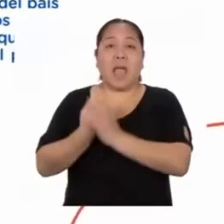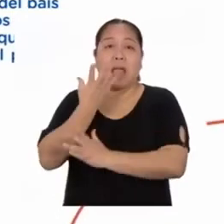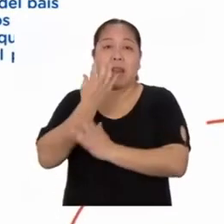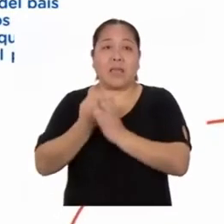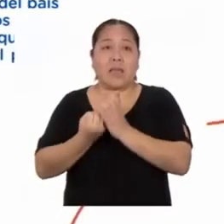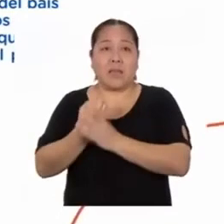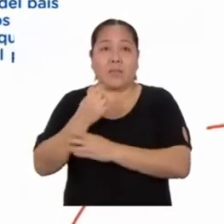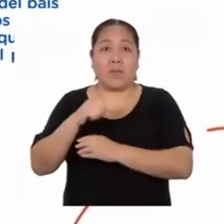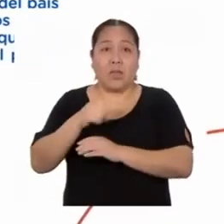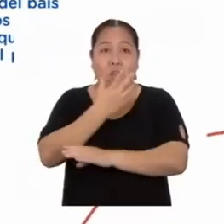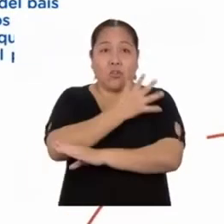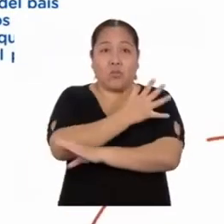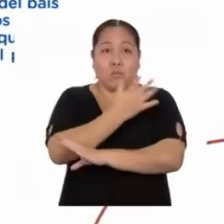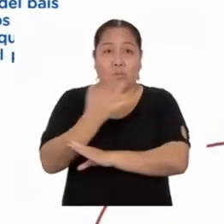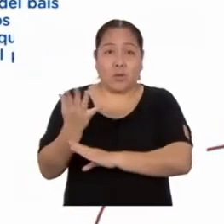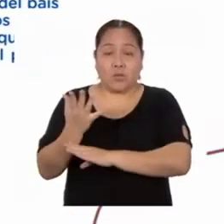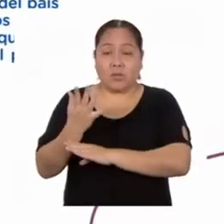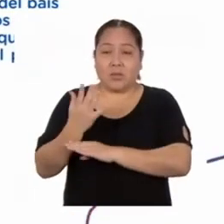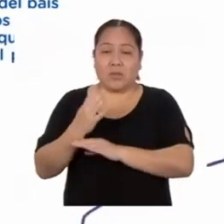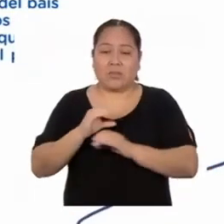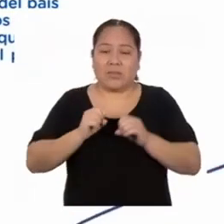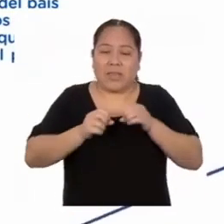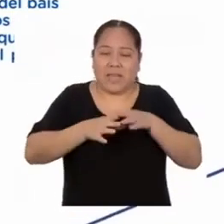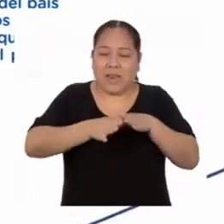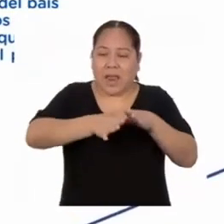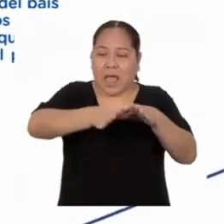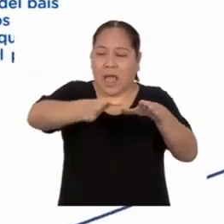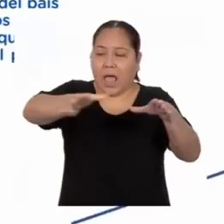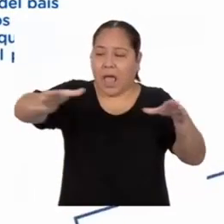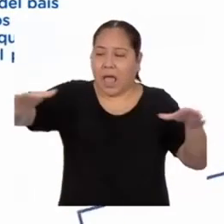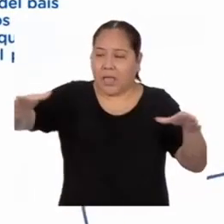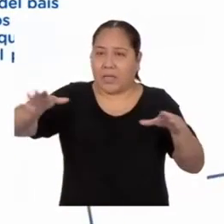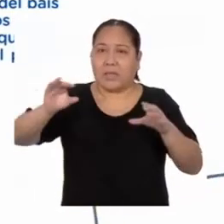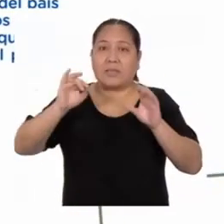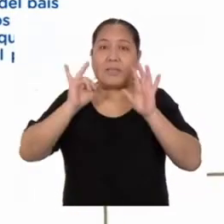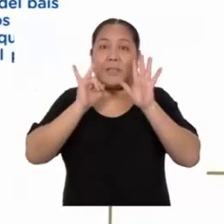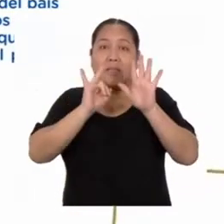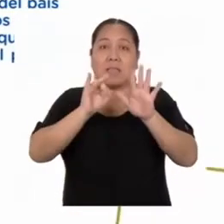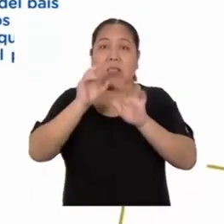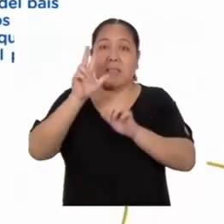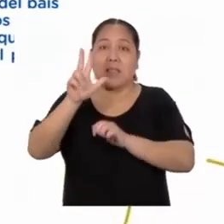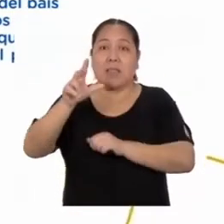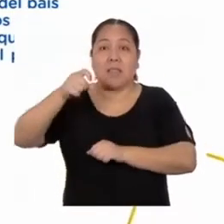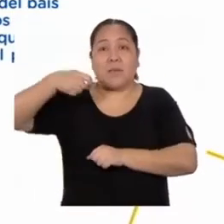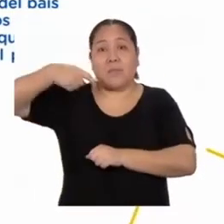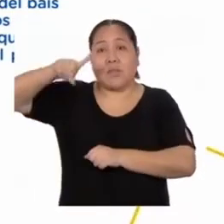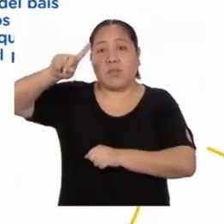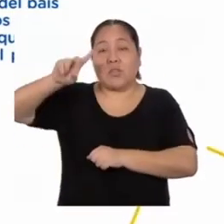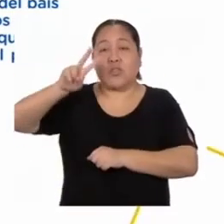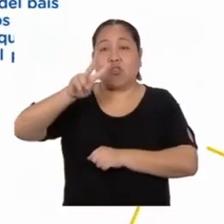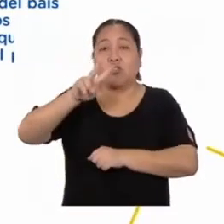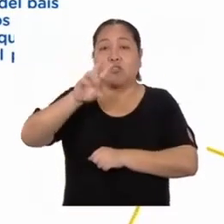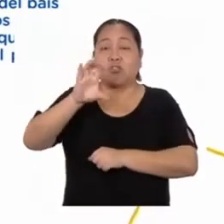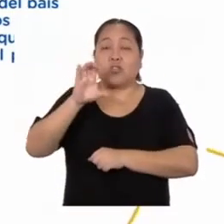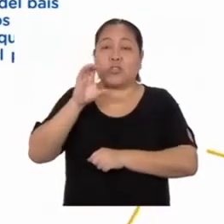el ecosistema de mayor superficie, con